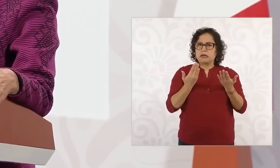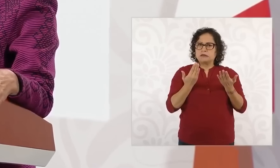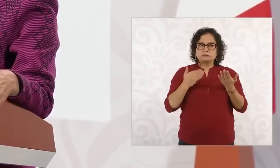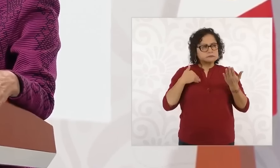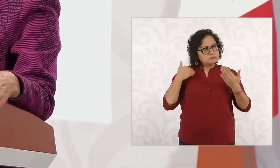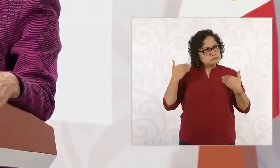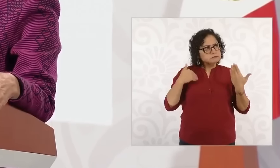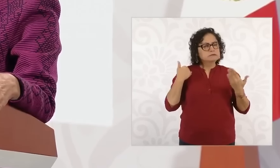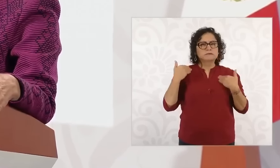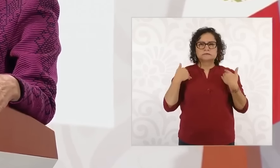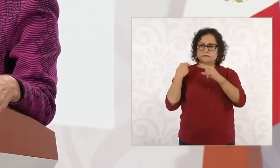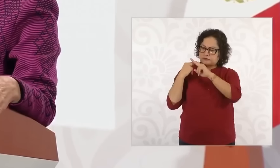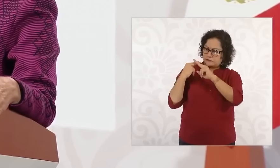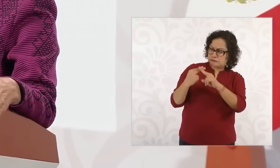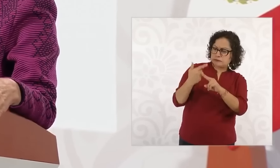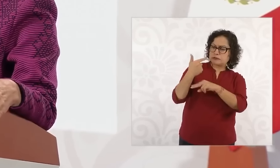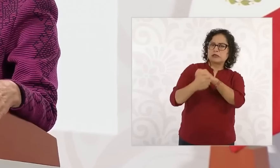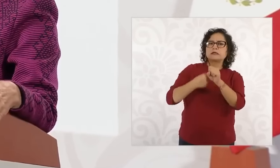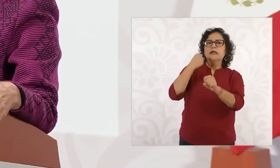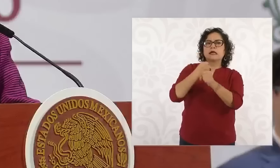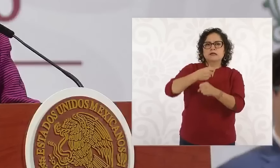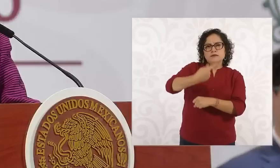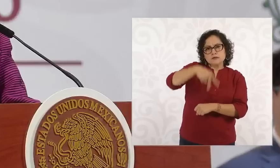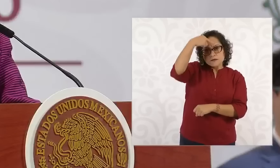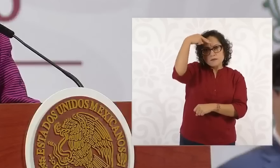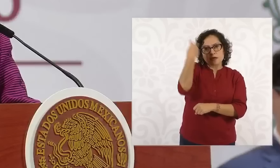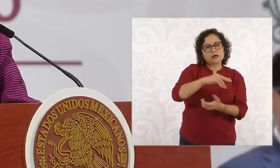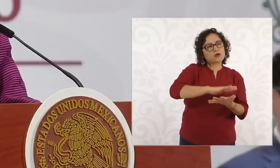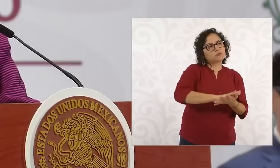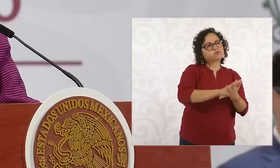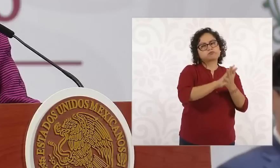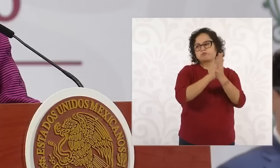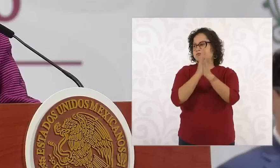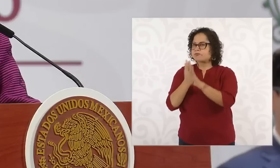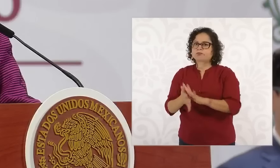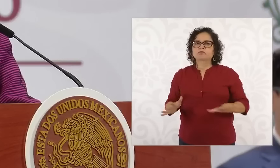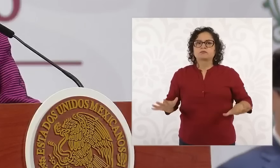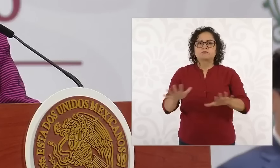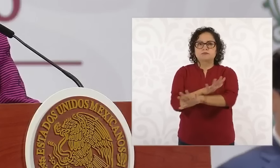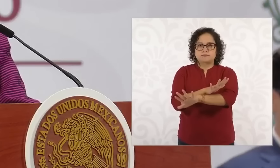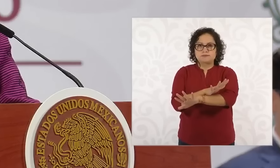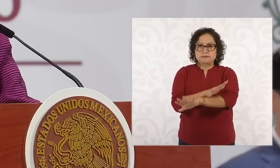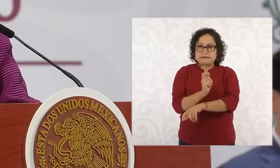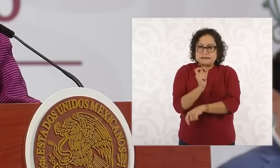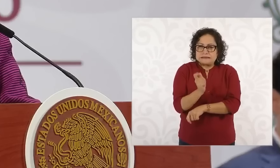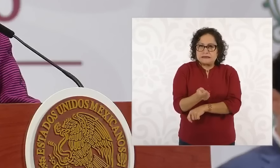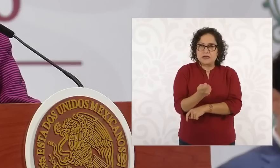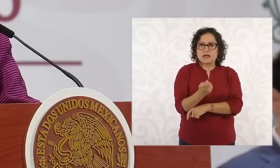de 7 años de transformación en el país. Hay mucho apoyo popular al movimiento de transformación.